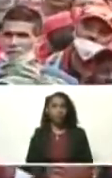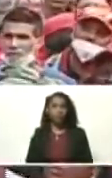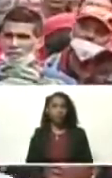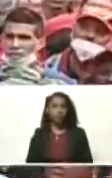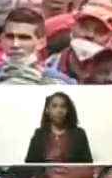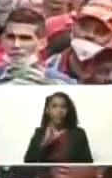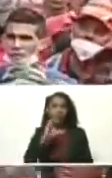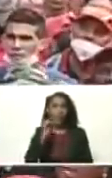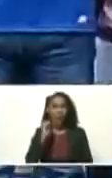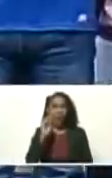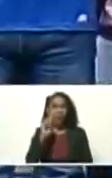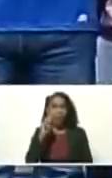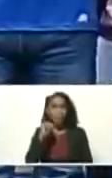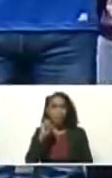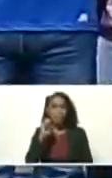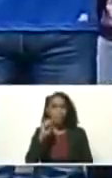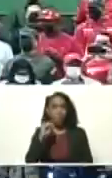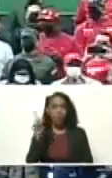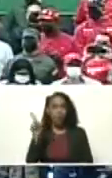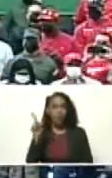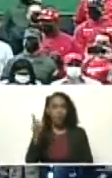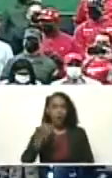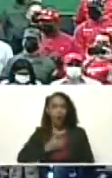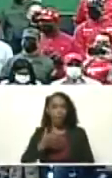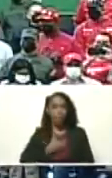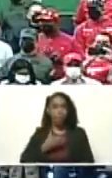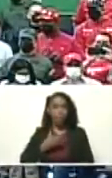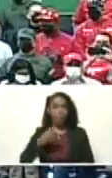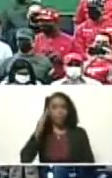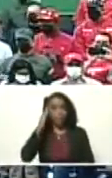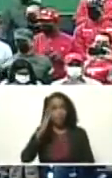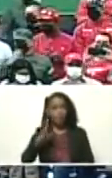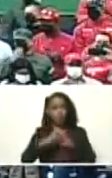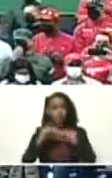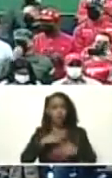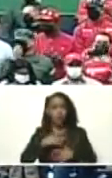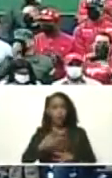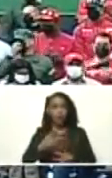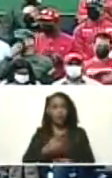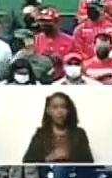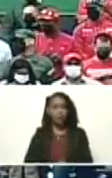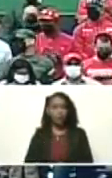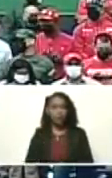Carmen Teresa, la alcaldesa que a todos interesa.